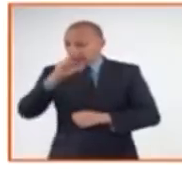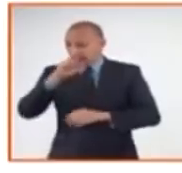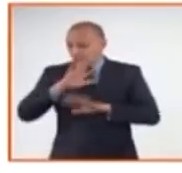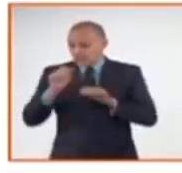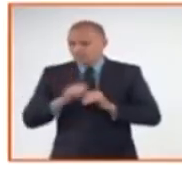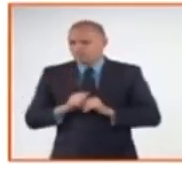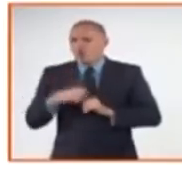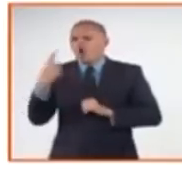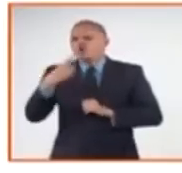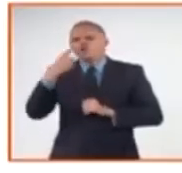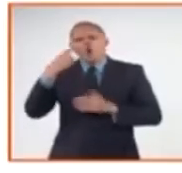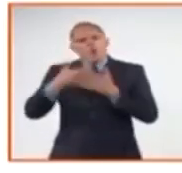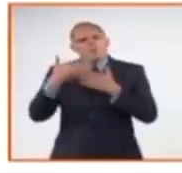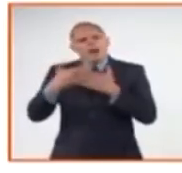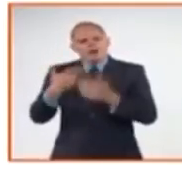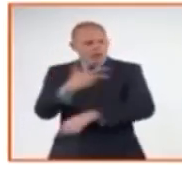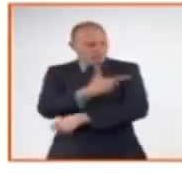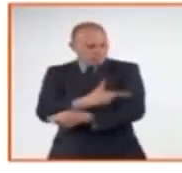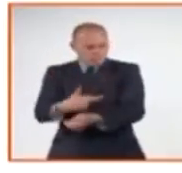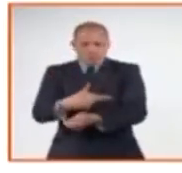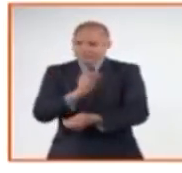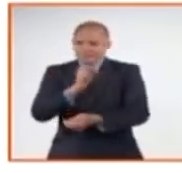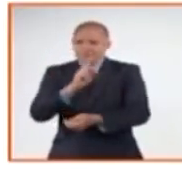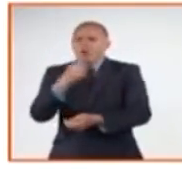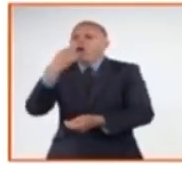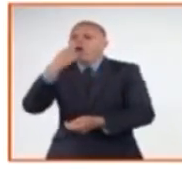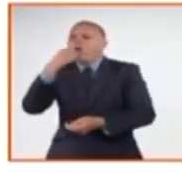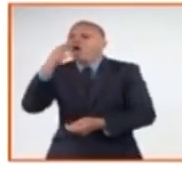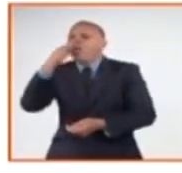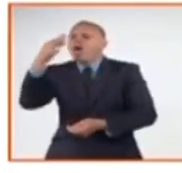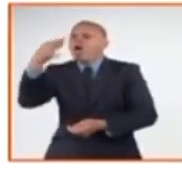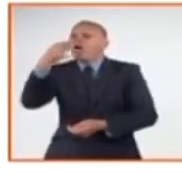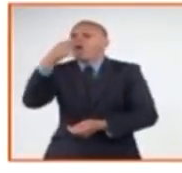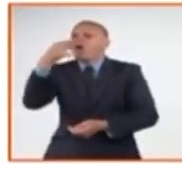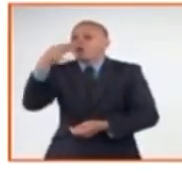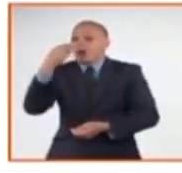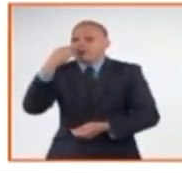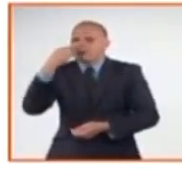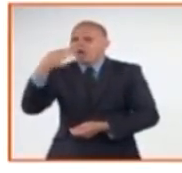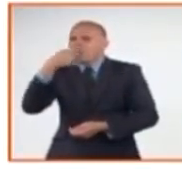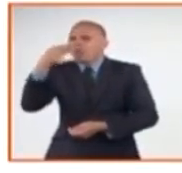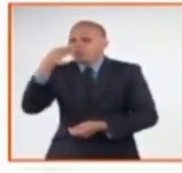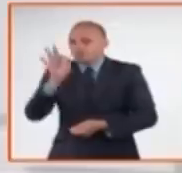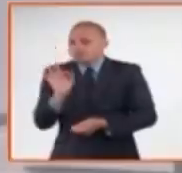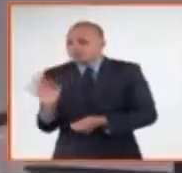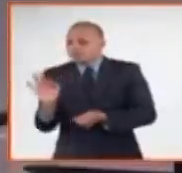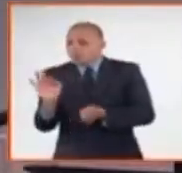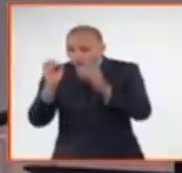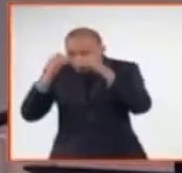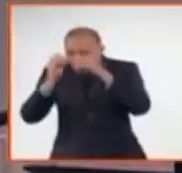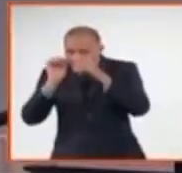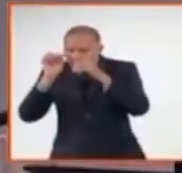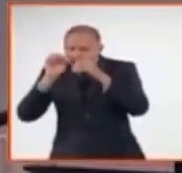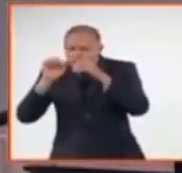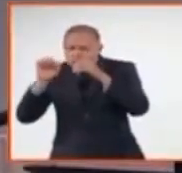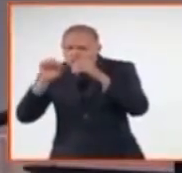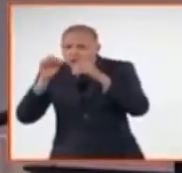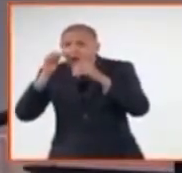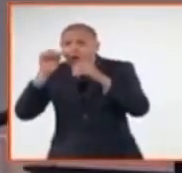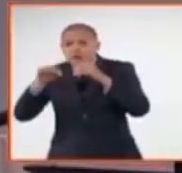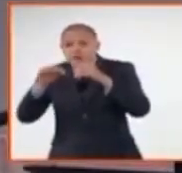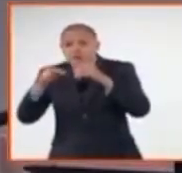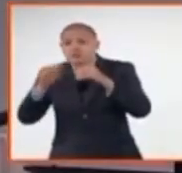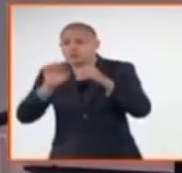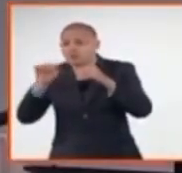en mucosa se incrementa fuertemente el igea y también lo estamos haciendo con haidar o sea también hemos administrado a dallas en vez de dosis